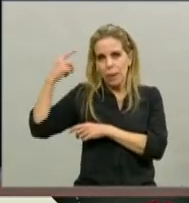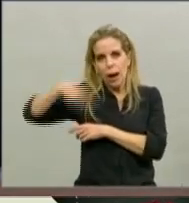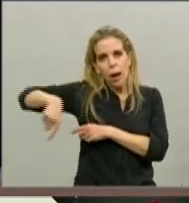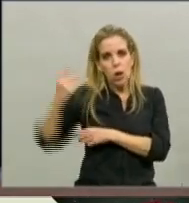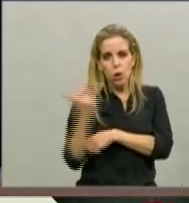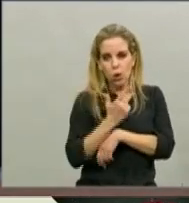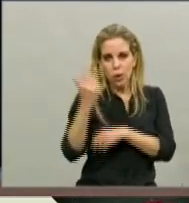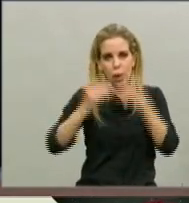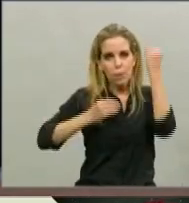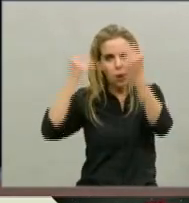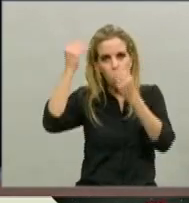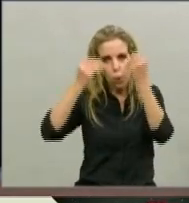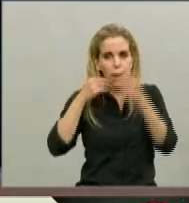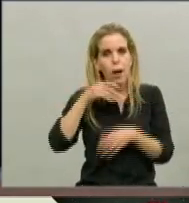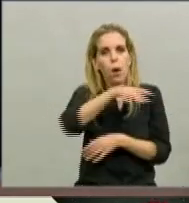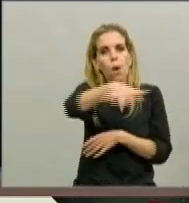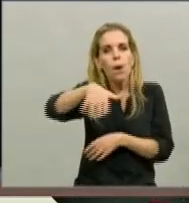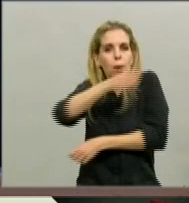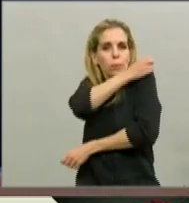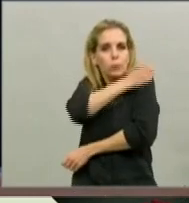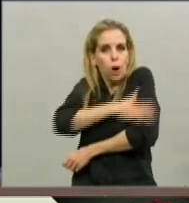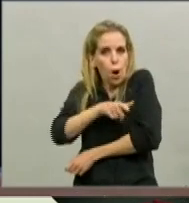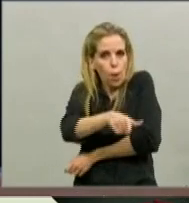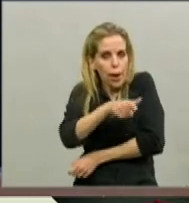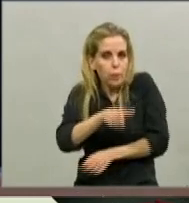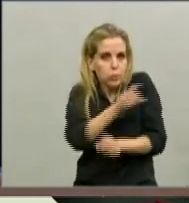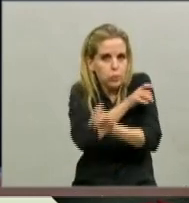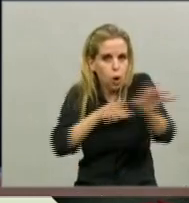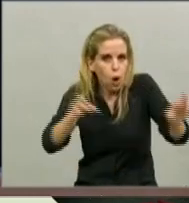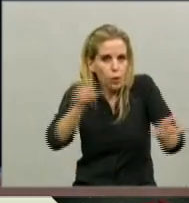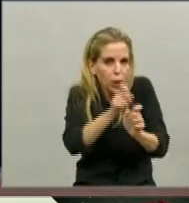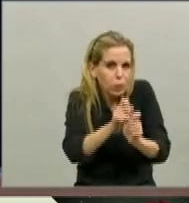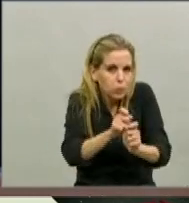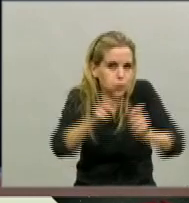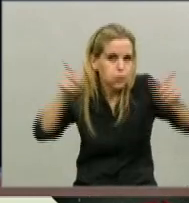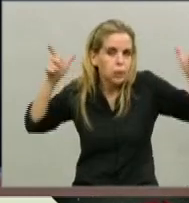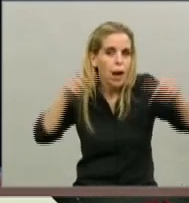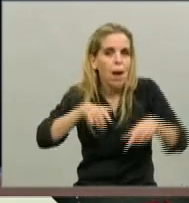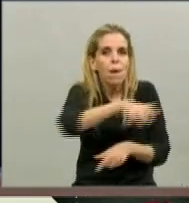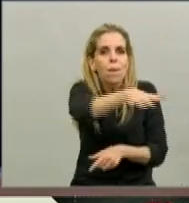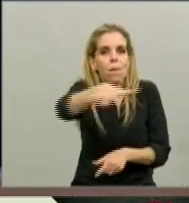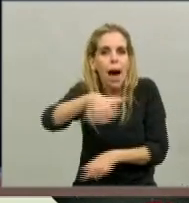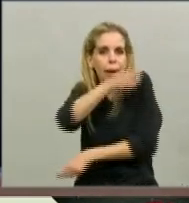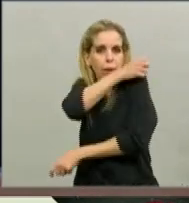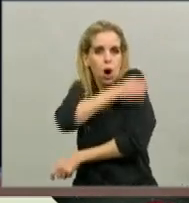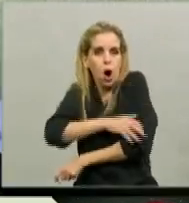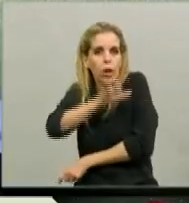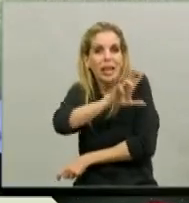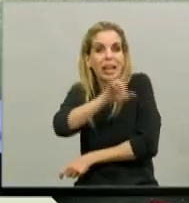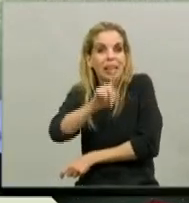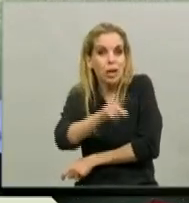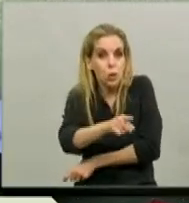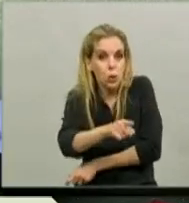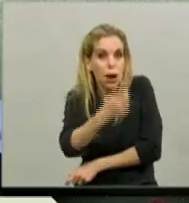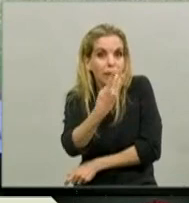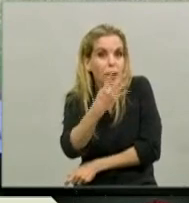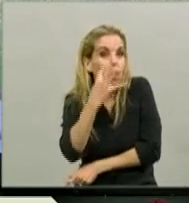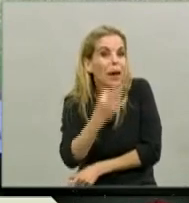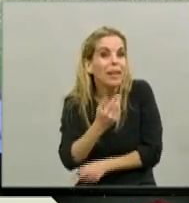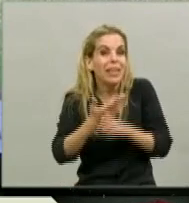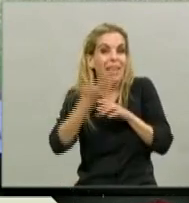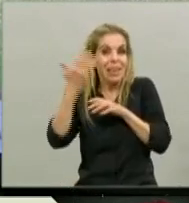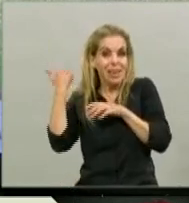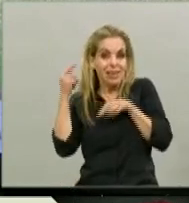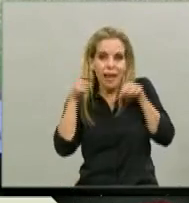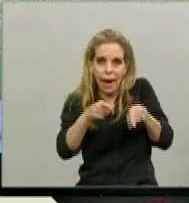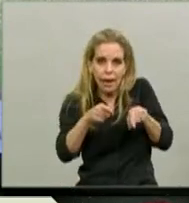aumento en los barrios vulnerables. Teníamos el caso del brote muy fuerte en el barrio 31 hace 40 días. Se aplicó a fondo el